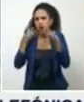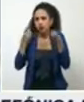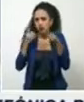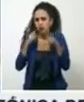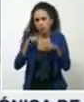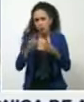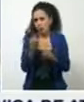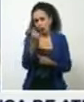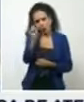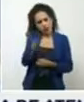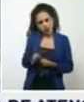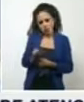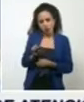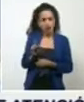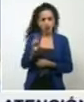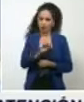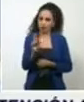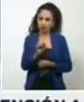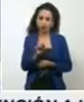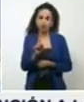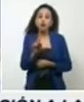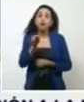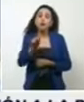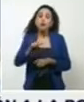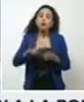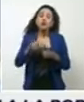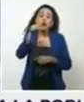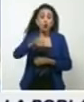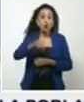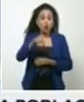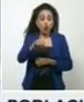situación. Por lo tanto, hoy aparece